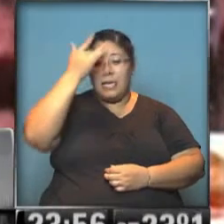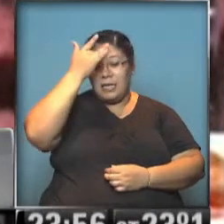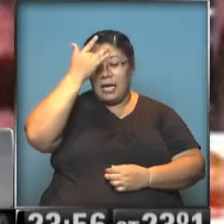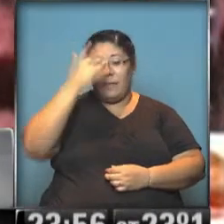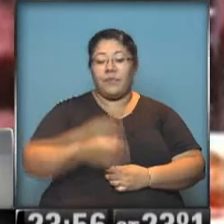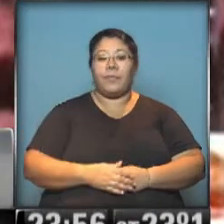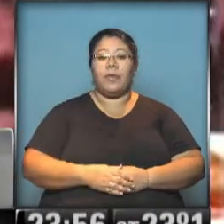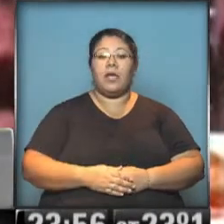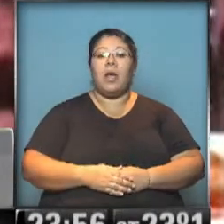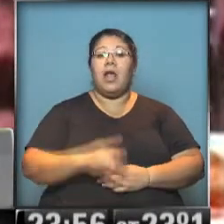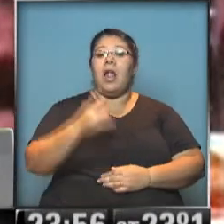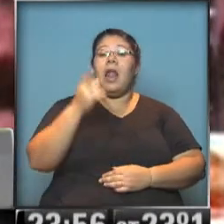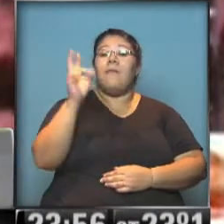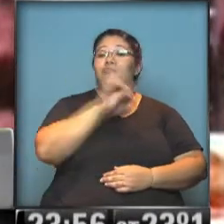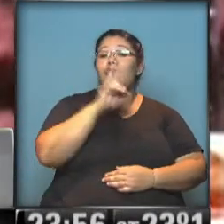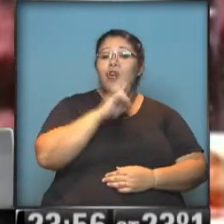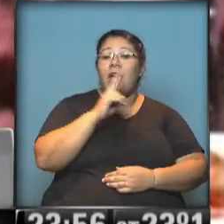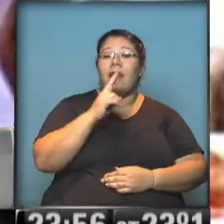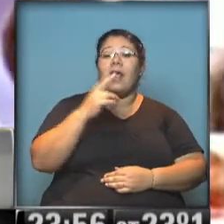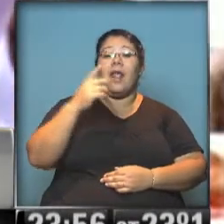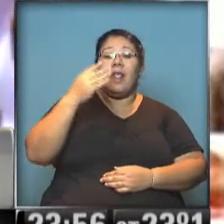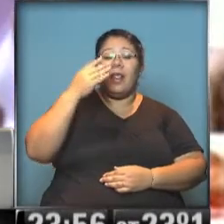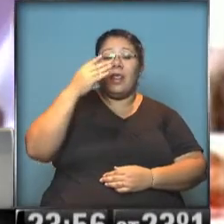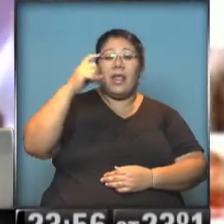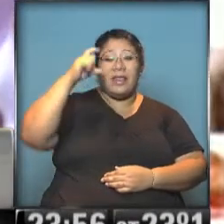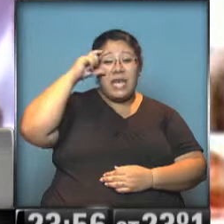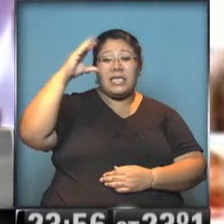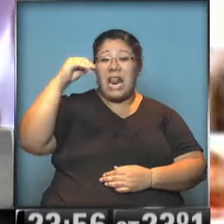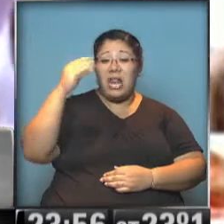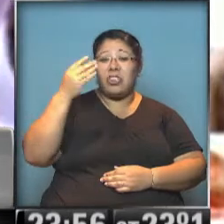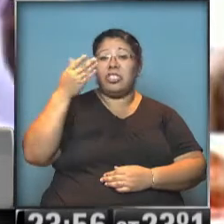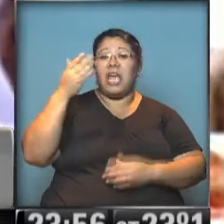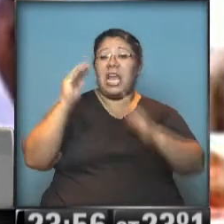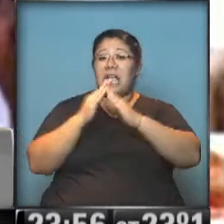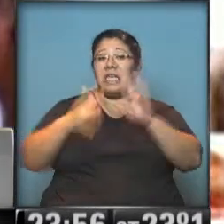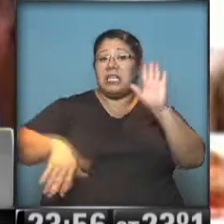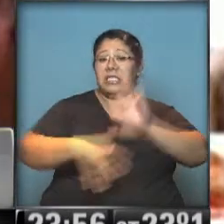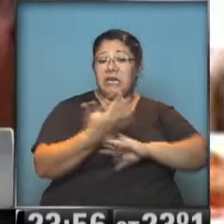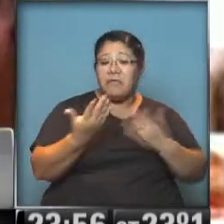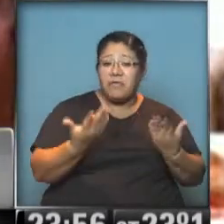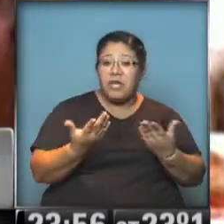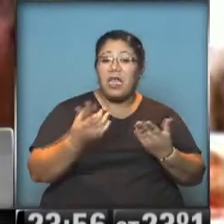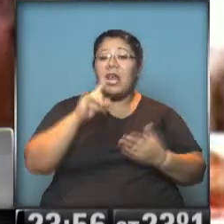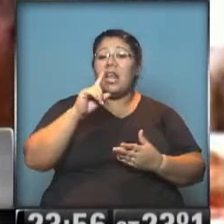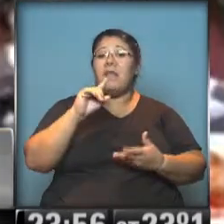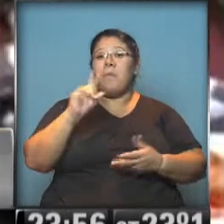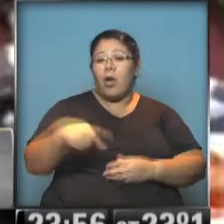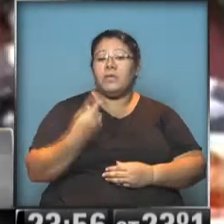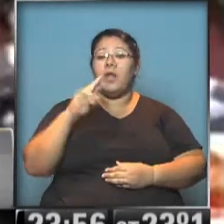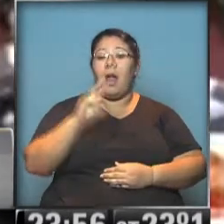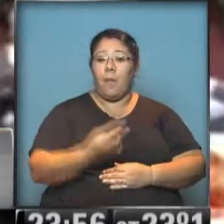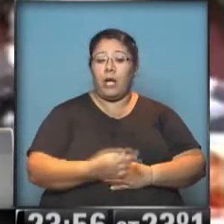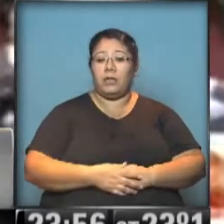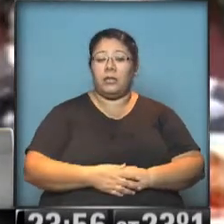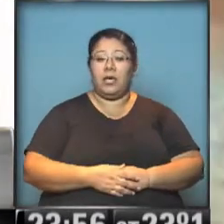El ministro del Interior indio, Rajnath Singh, criticó el documental en el Parlamento y advirtió que no debería mostrarse